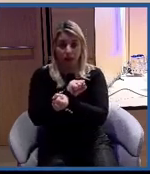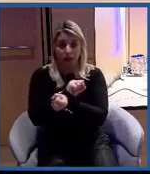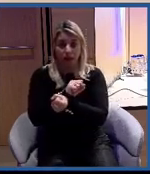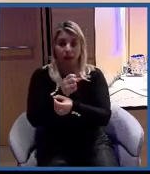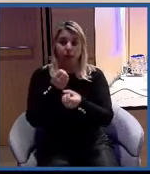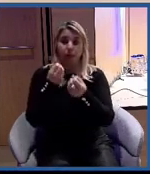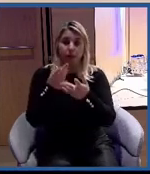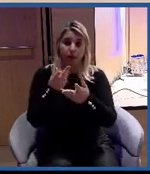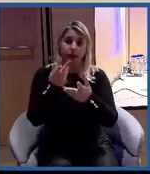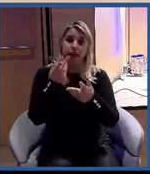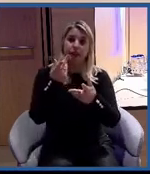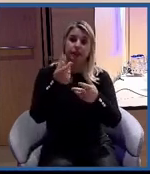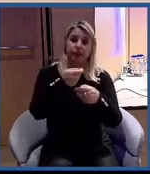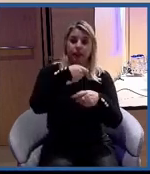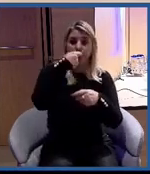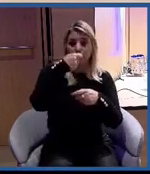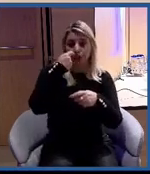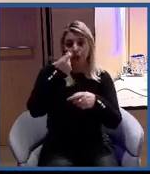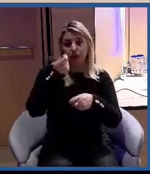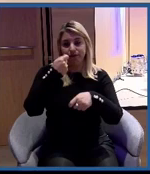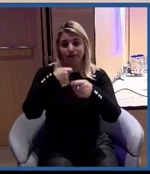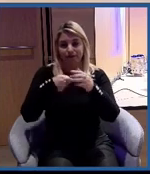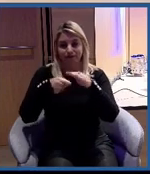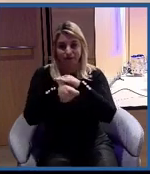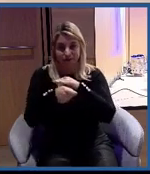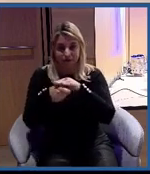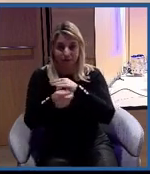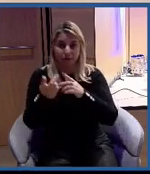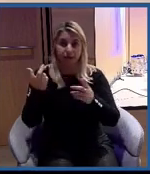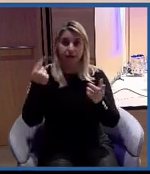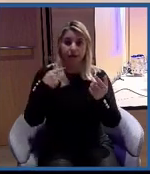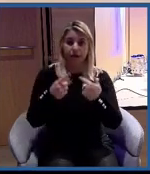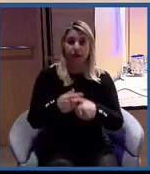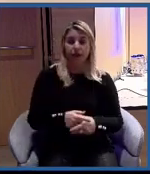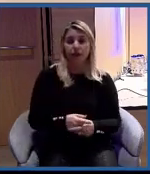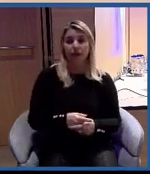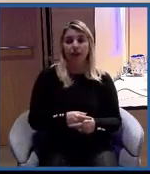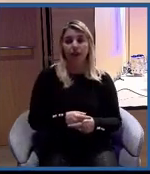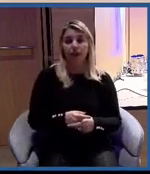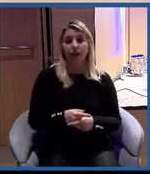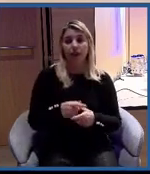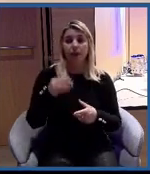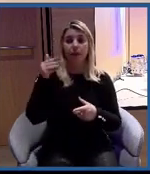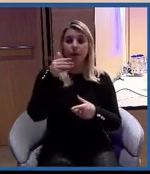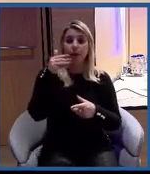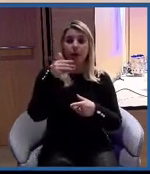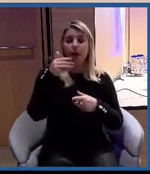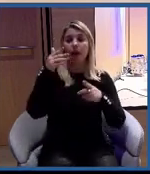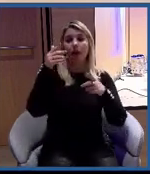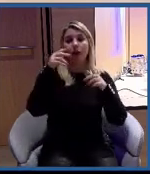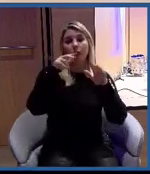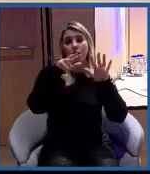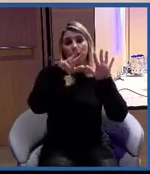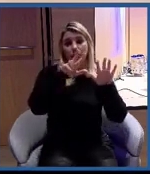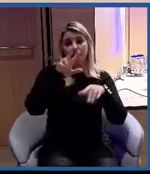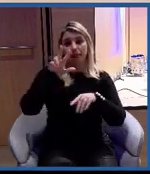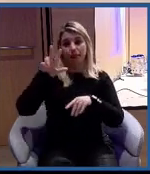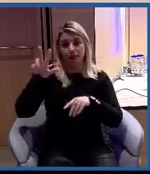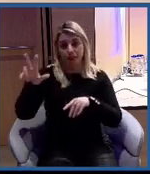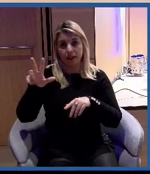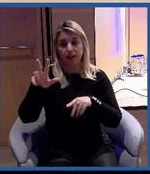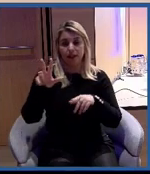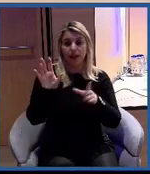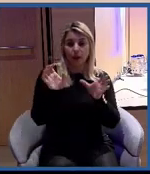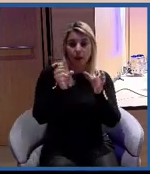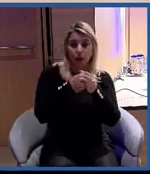narcotráfico pudo participar aún cuando el proceso estaba abierto participaron 83 comités cívicos el